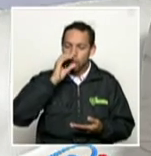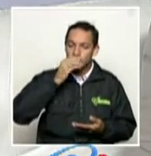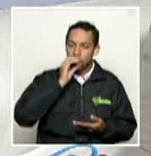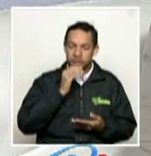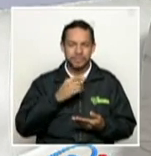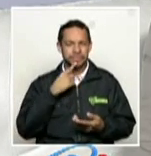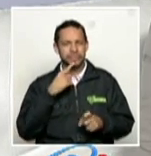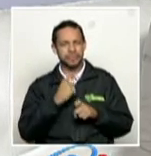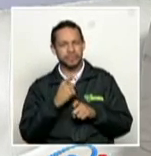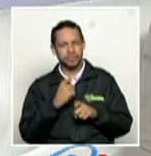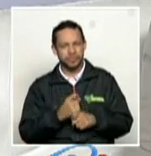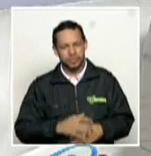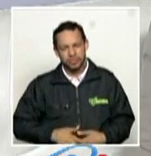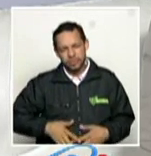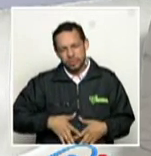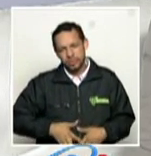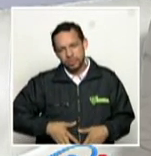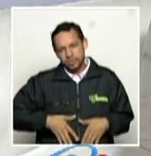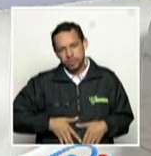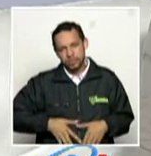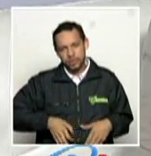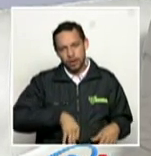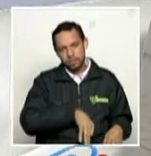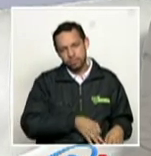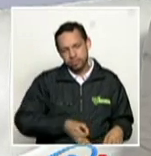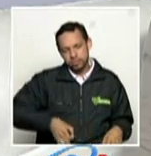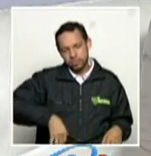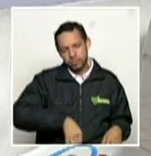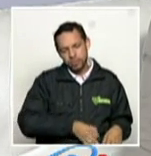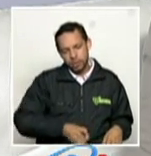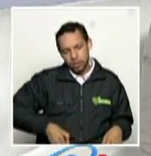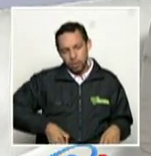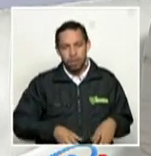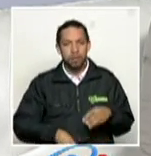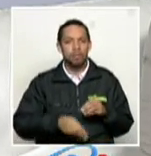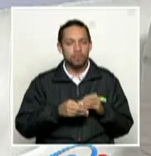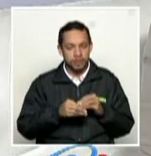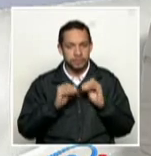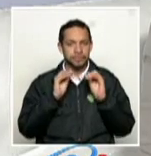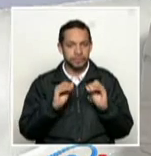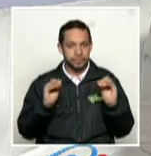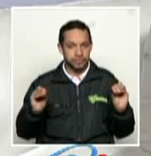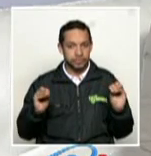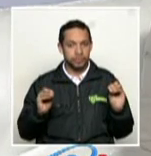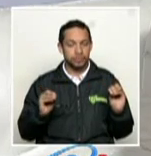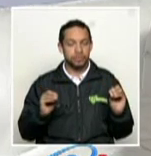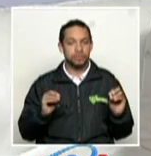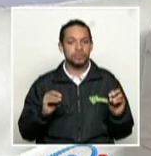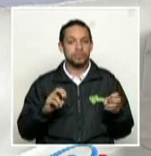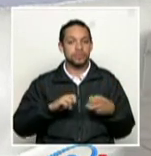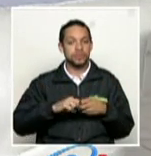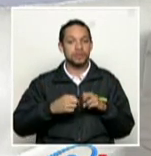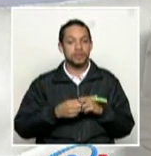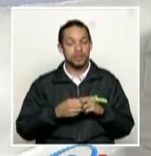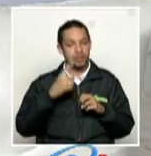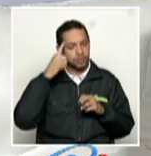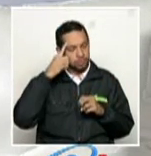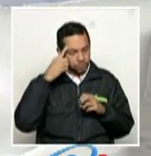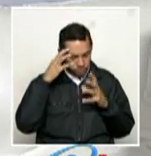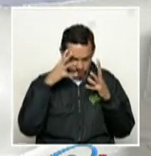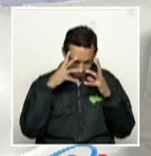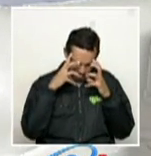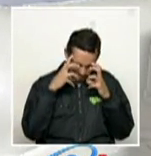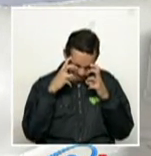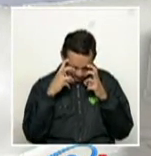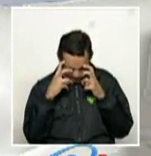sufre mucho mi niña por eso del problema del colon. Claro. Aparte de eso, también la molesta mucho la migraña. Y